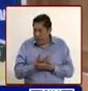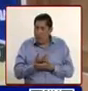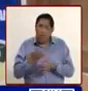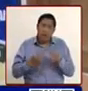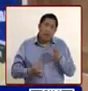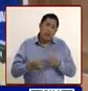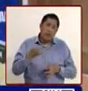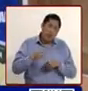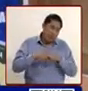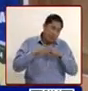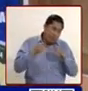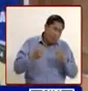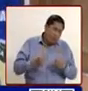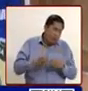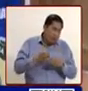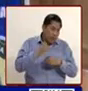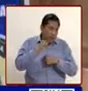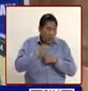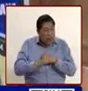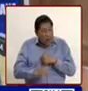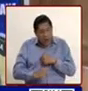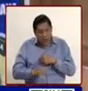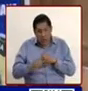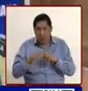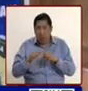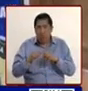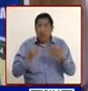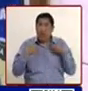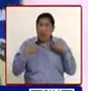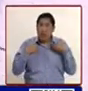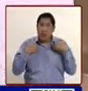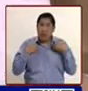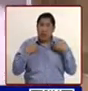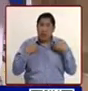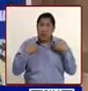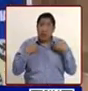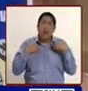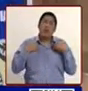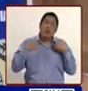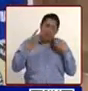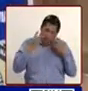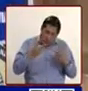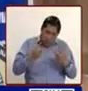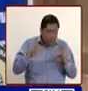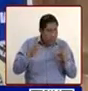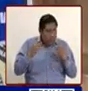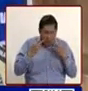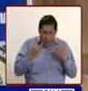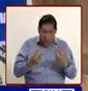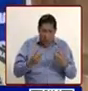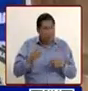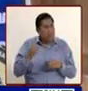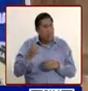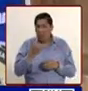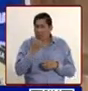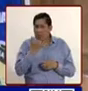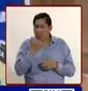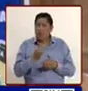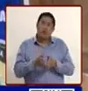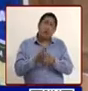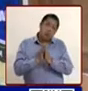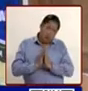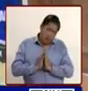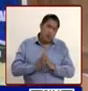tuviera alguna lesión en los nudillos. ¿Tenía lesiones? Bueno, a simple vista no se ha evidenciado, sin embargo hemos